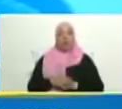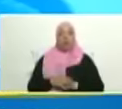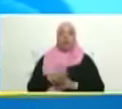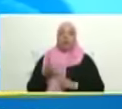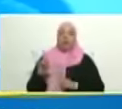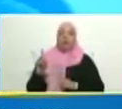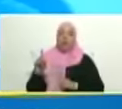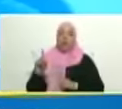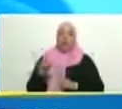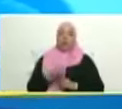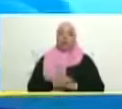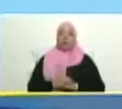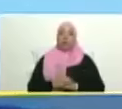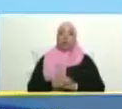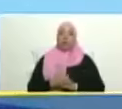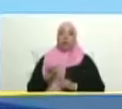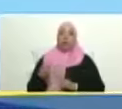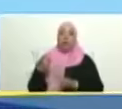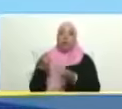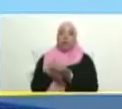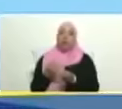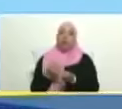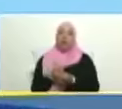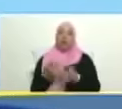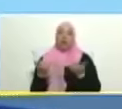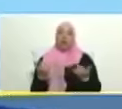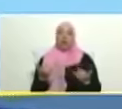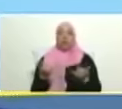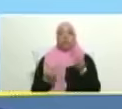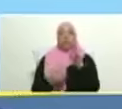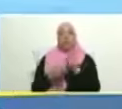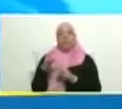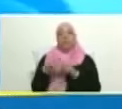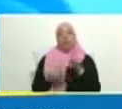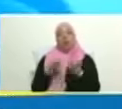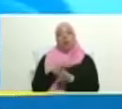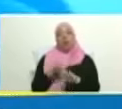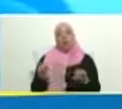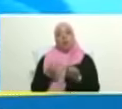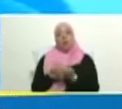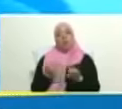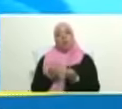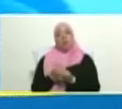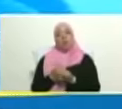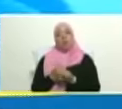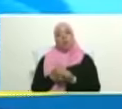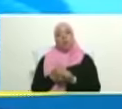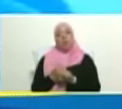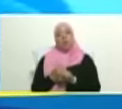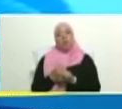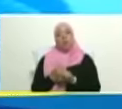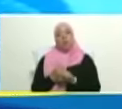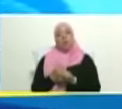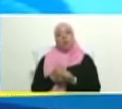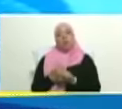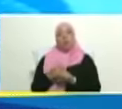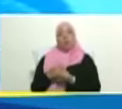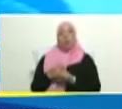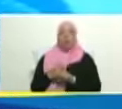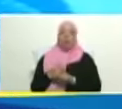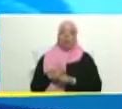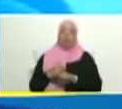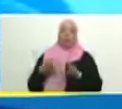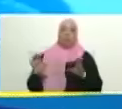Segundo, en primer lugar, la construcción definitiva de la Torre Morocha en la